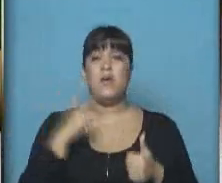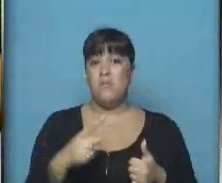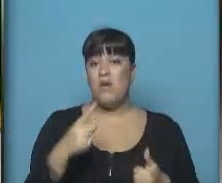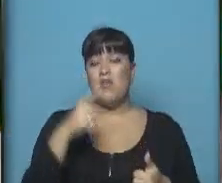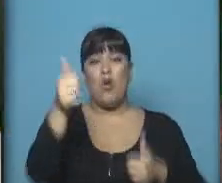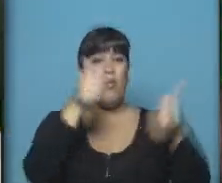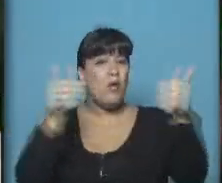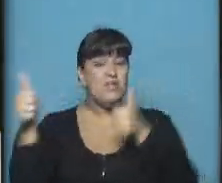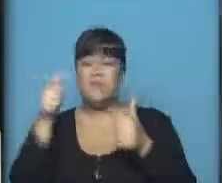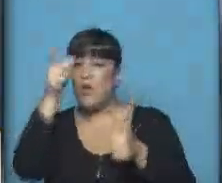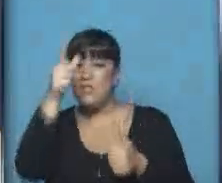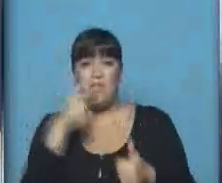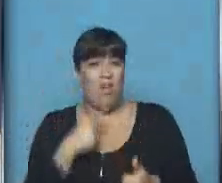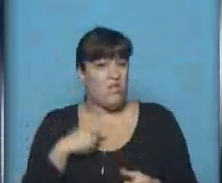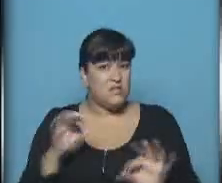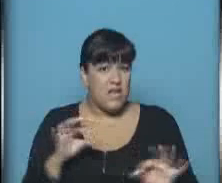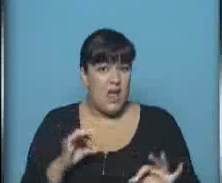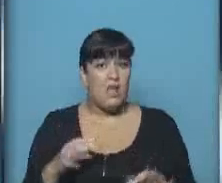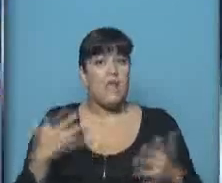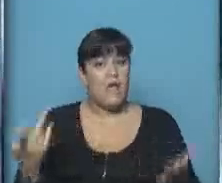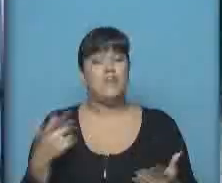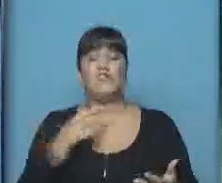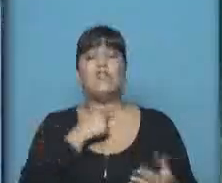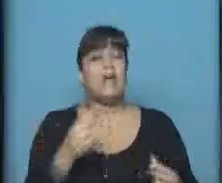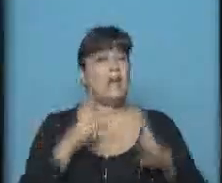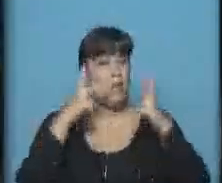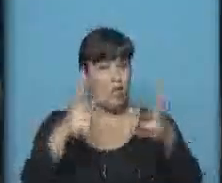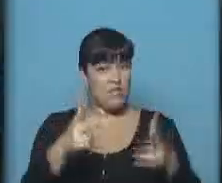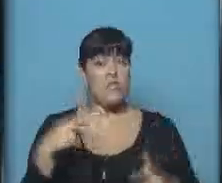que nos dice que no le dijeron nada. Básicamente lo que queríamos decir es que